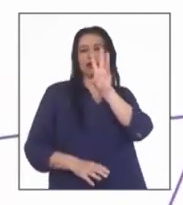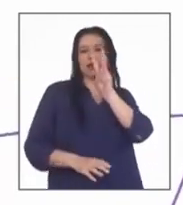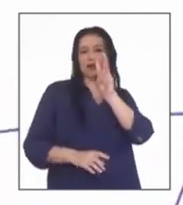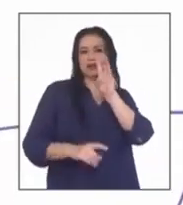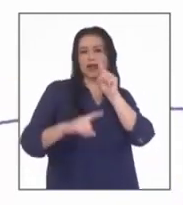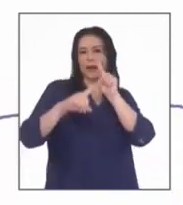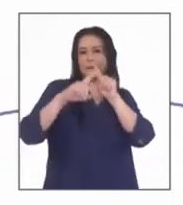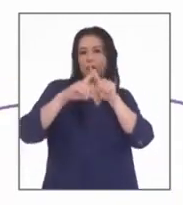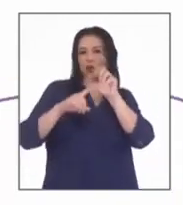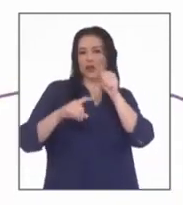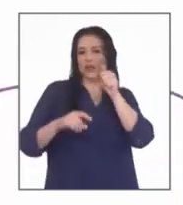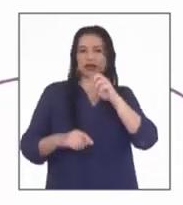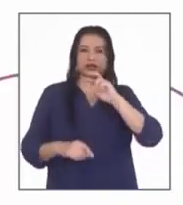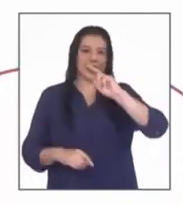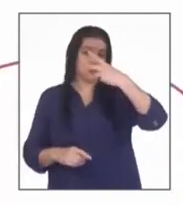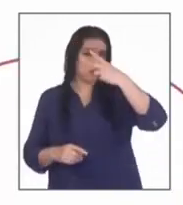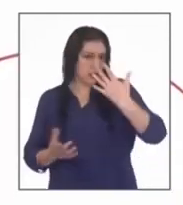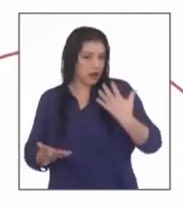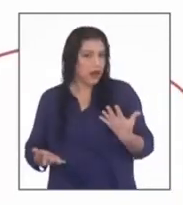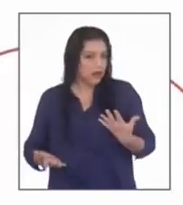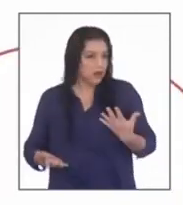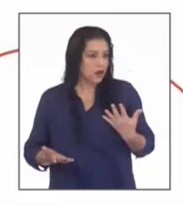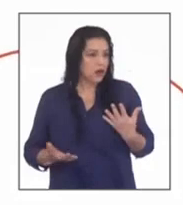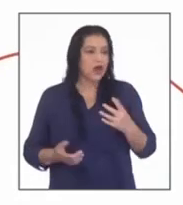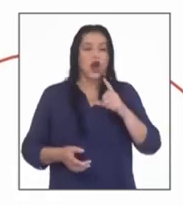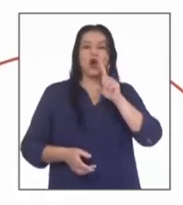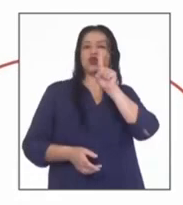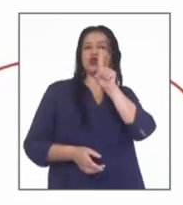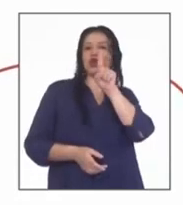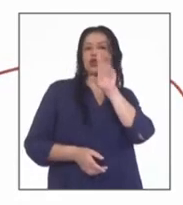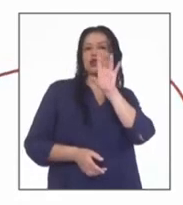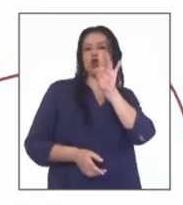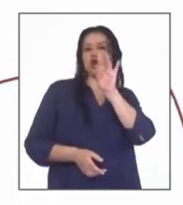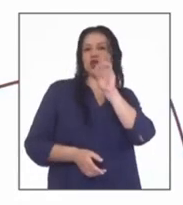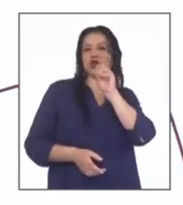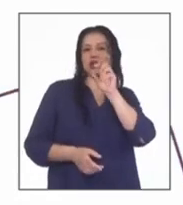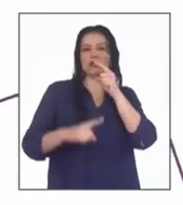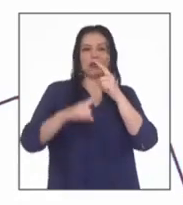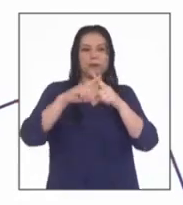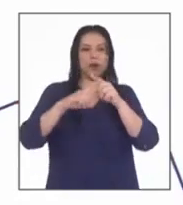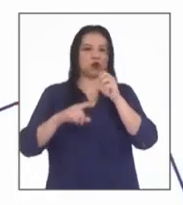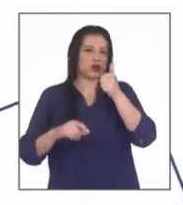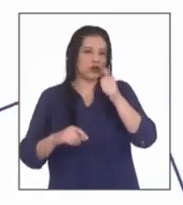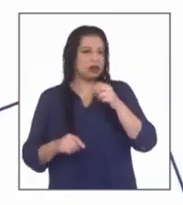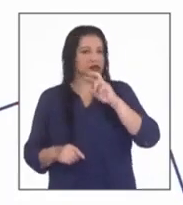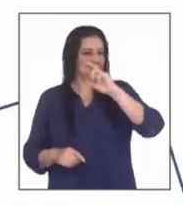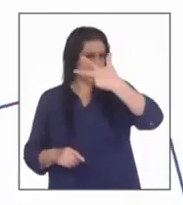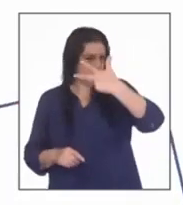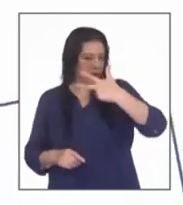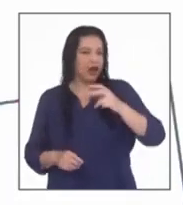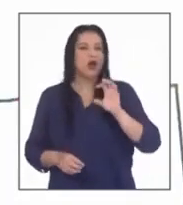por 10 elevado al cuadrado, 180 por 10 elevado al cubo,